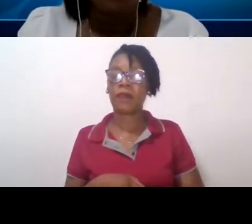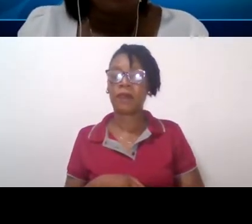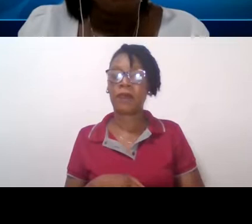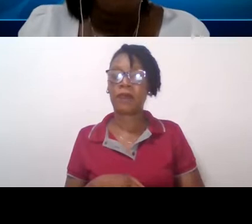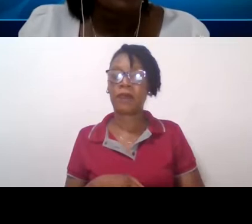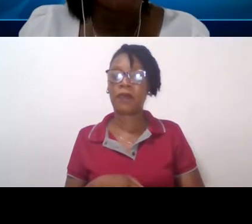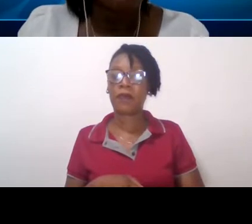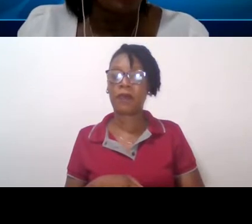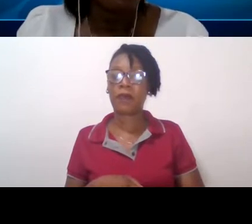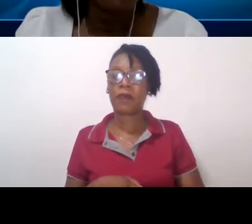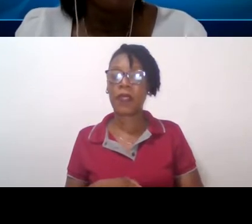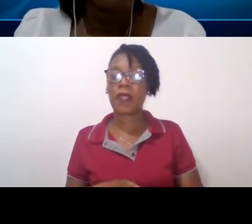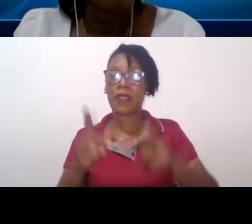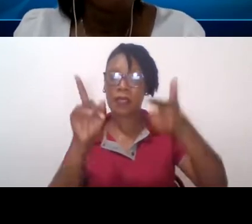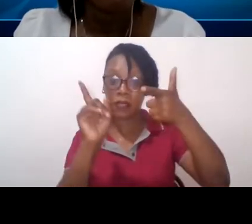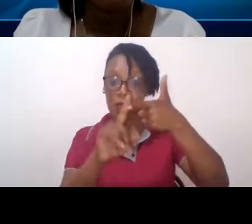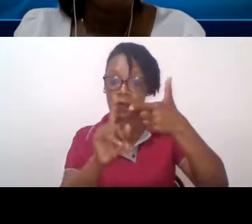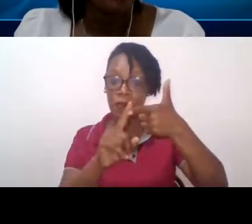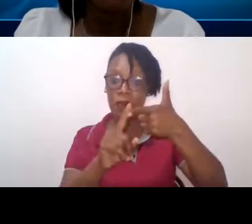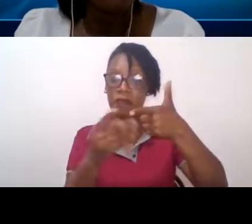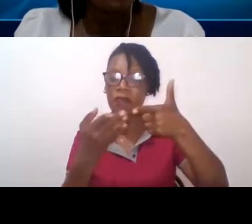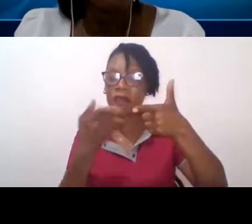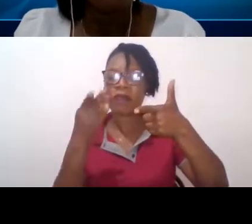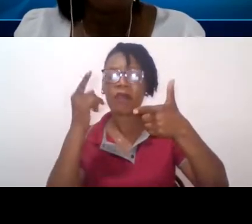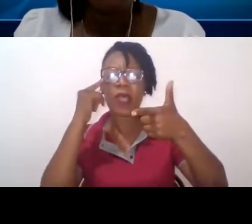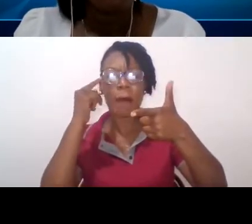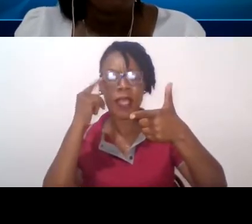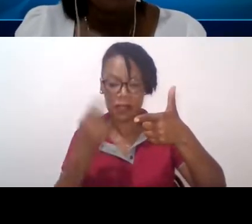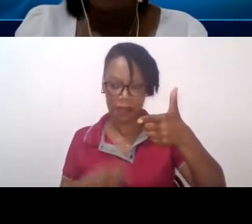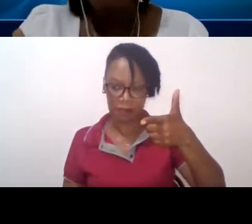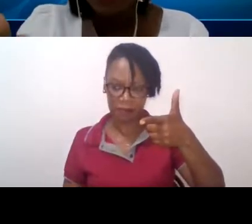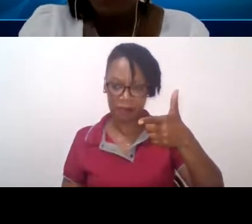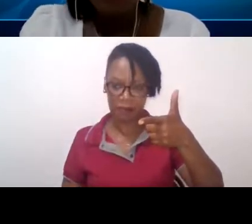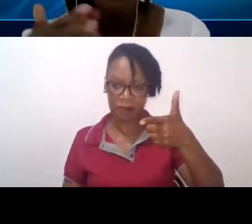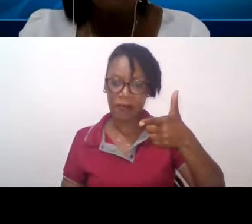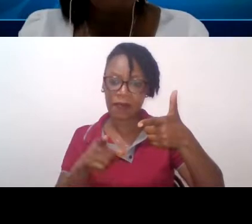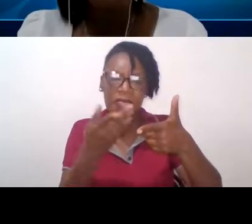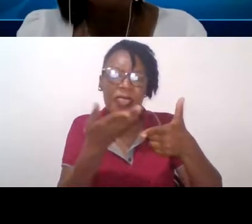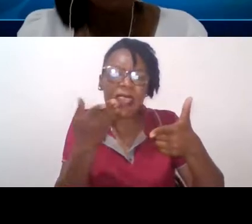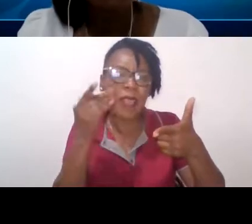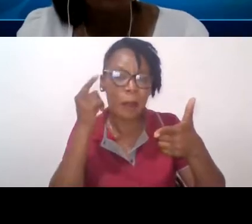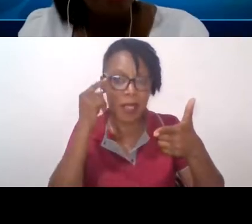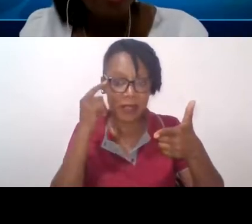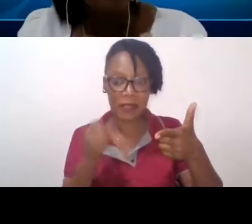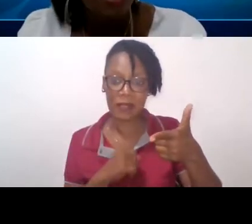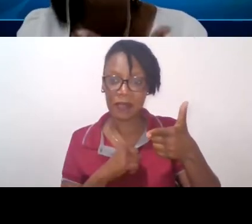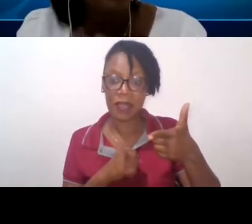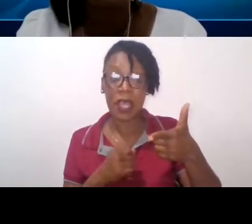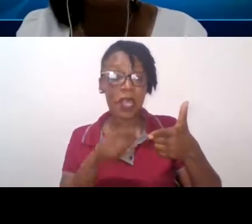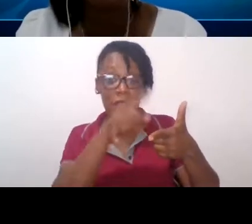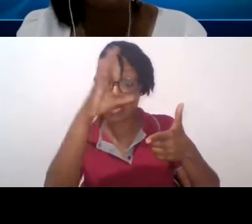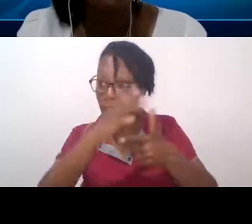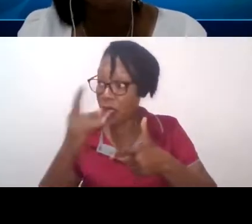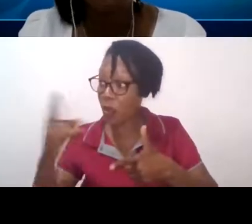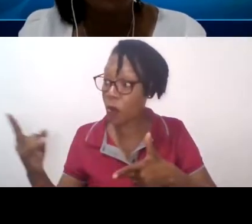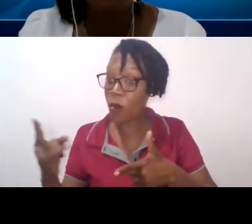de forma objetiva, pasamos al otro vagón. ¿Qué es lo que pienso? Y pidámosle a cada uno de ellos que externe qué es lo que